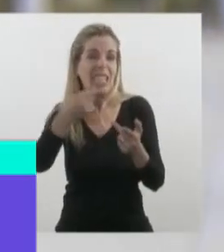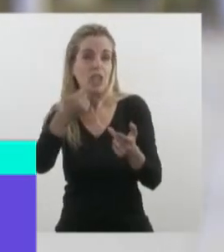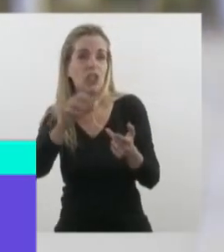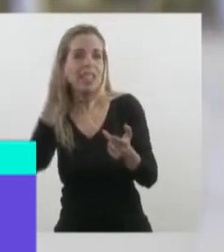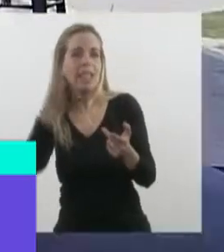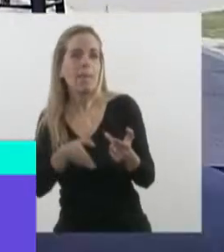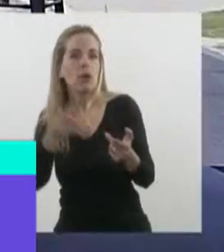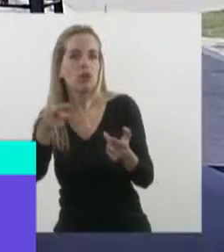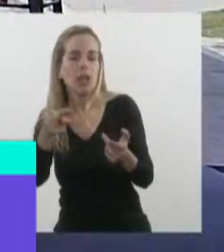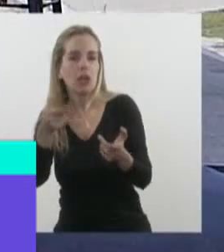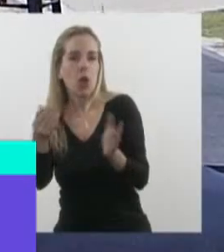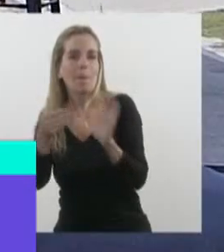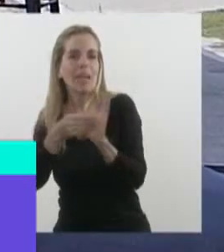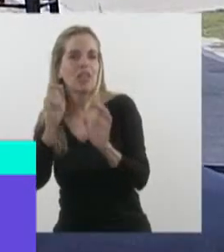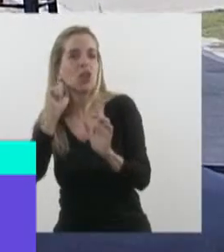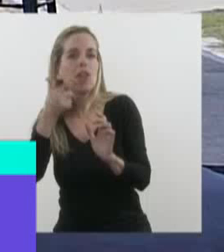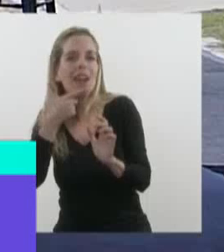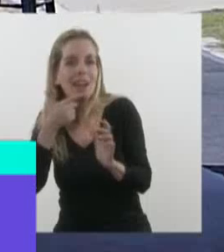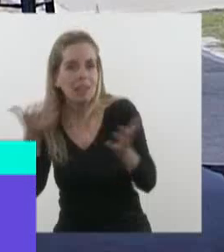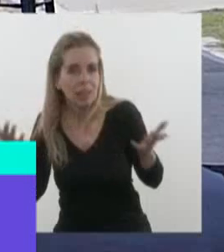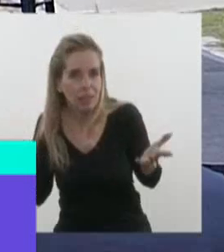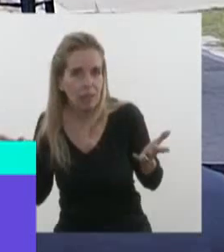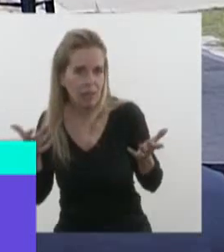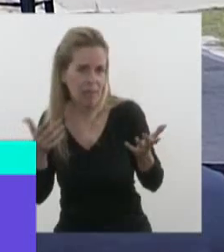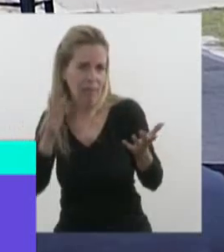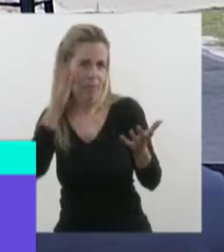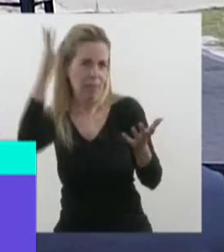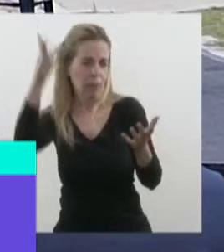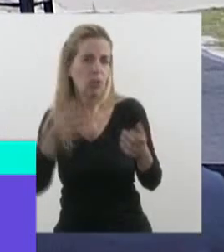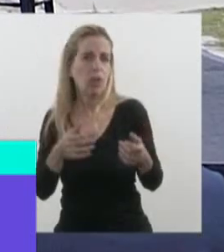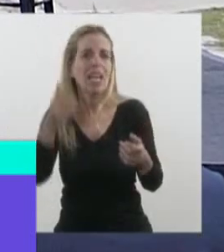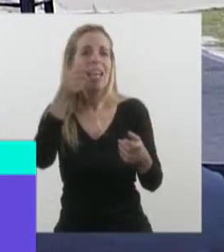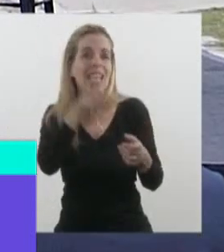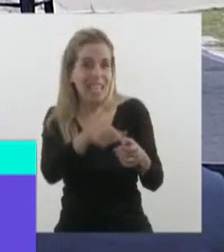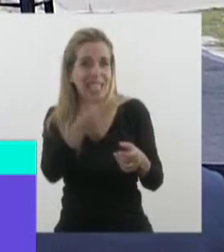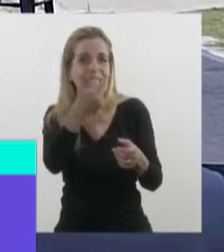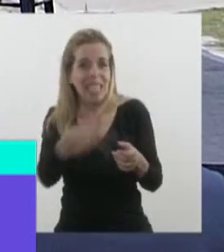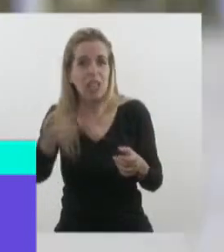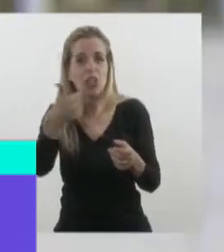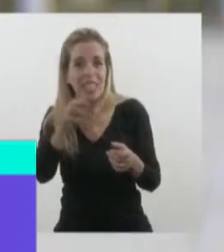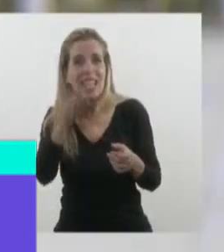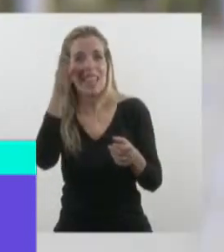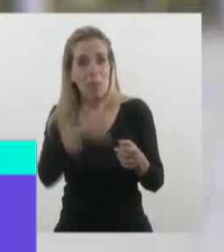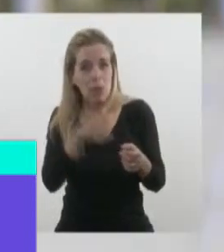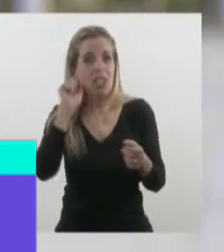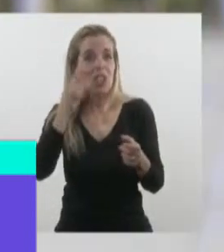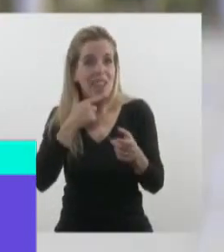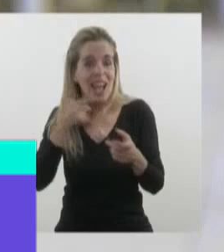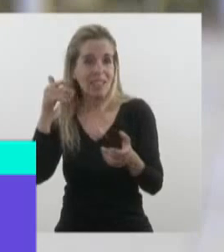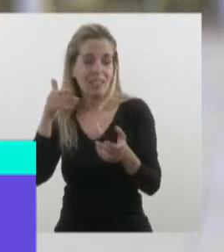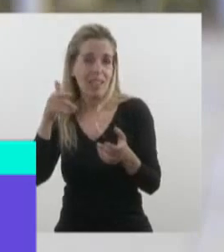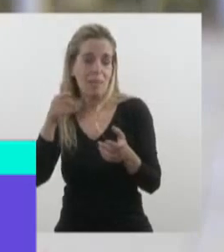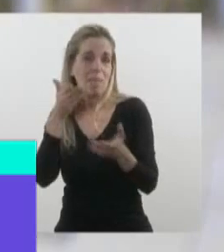160% la tarifa de gas. Y ese 160% de gas se convirtió en 6% de